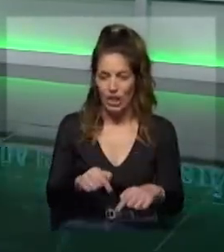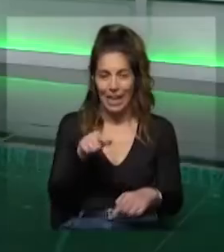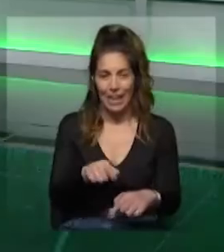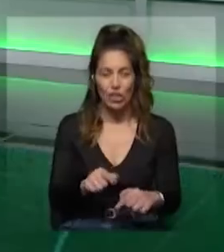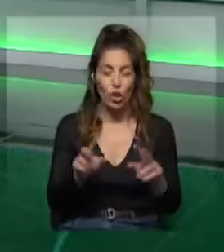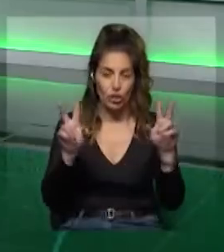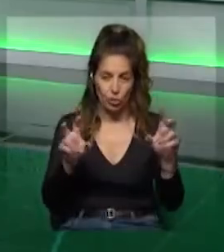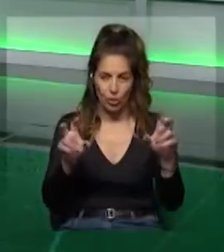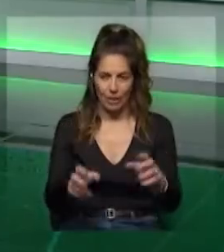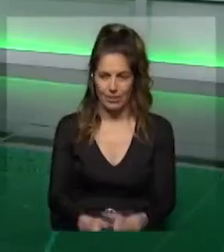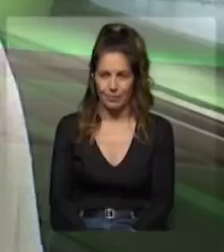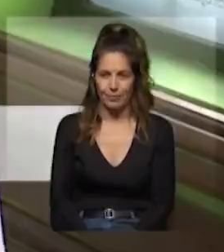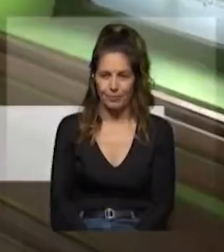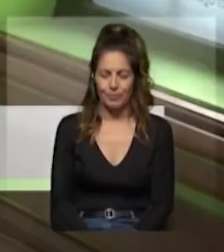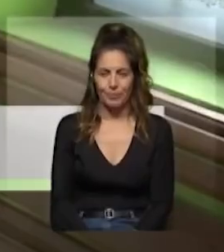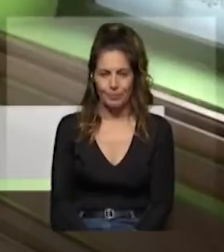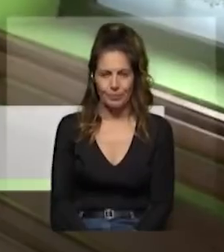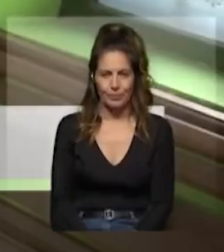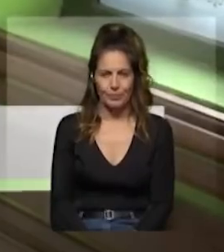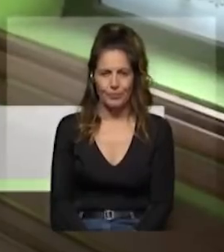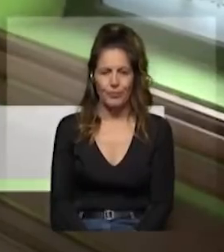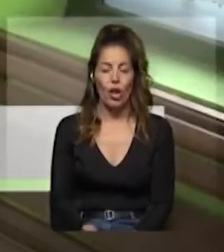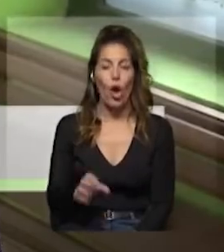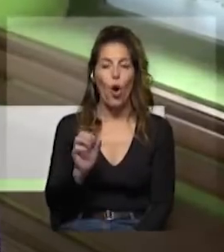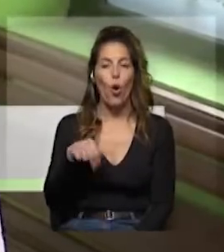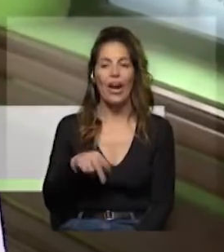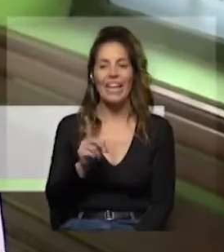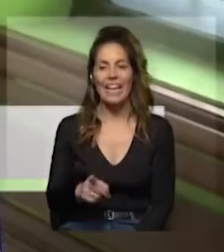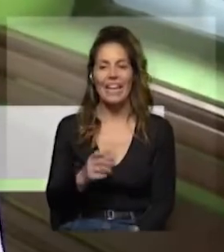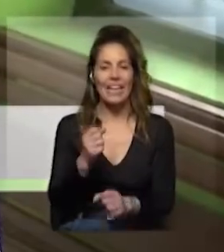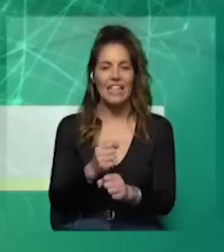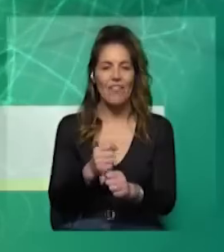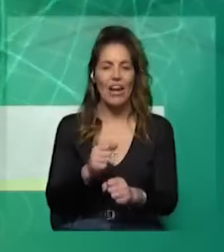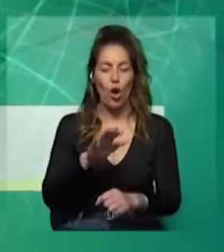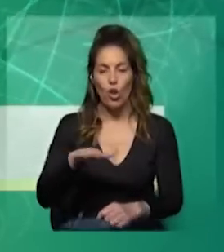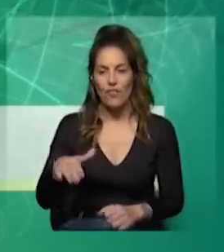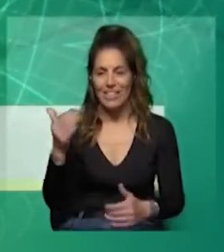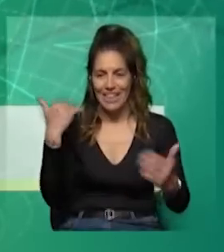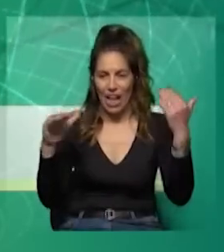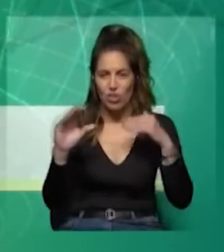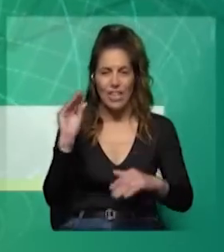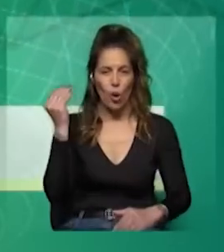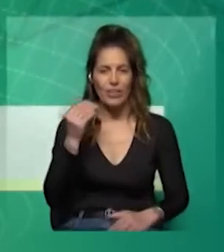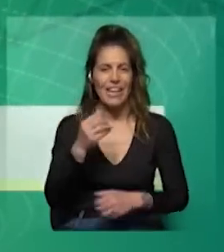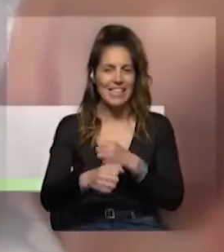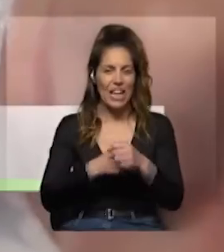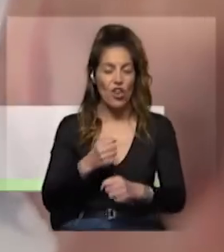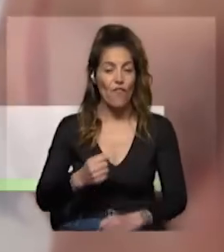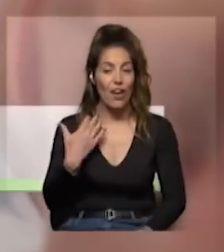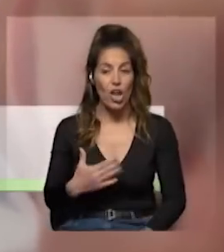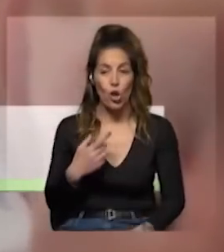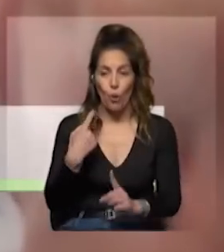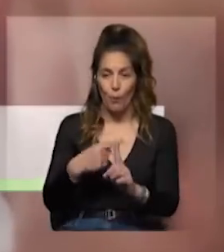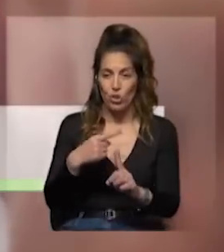nuestros titulares el abrojo ong que trabaja con infancias y adolescencias y juventud desde hace décadas valoró como muy